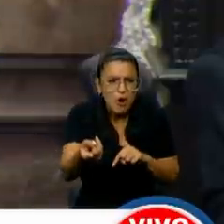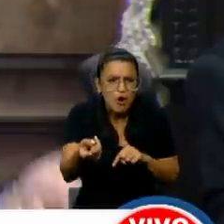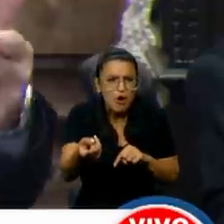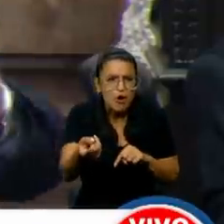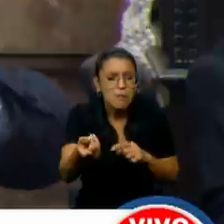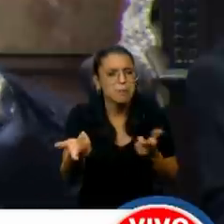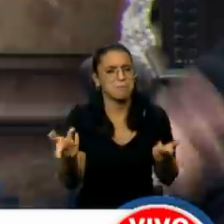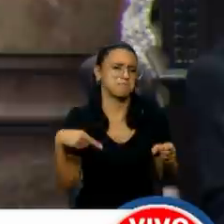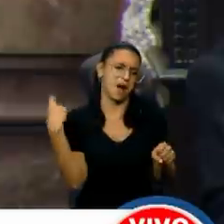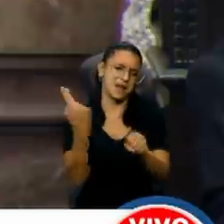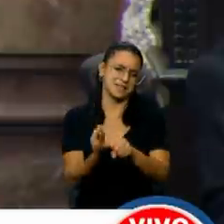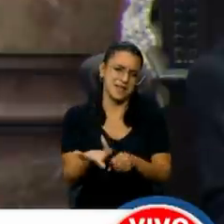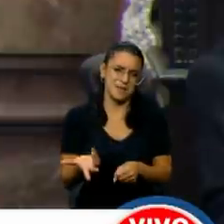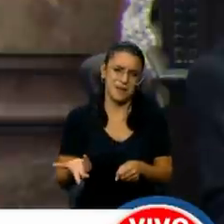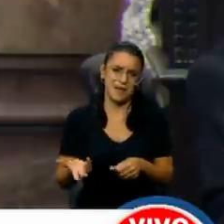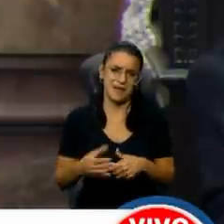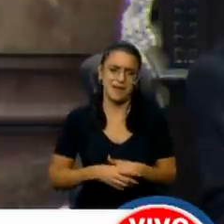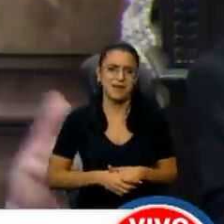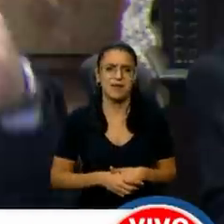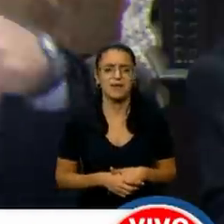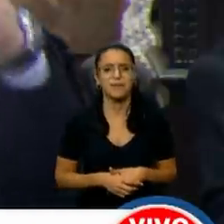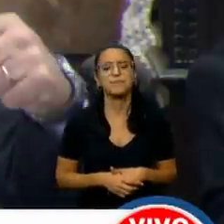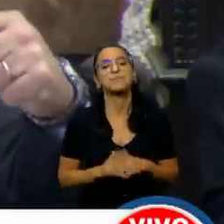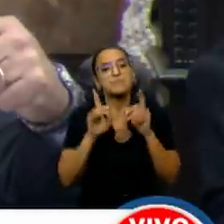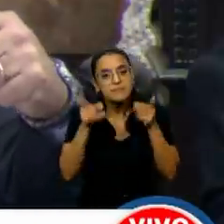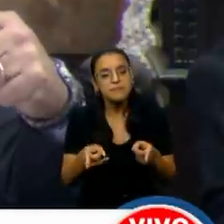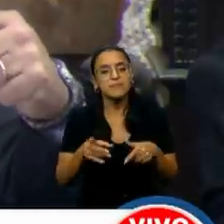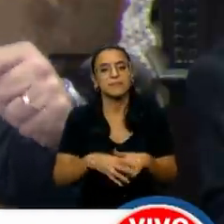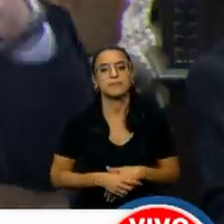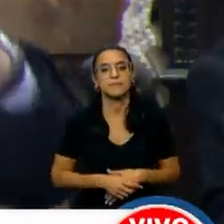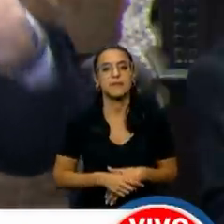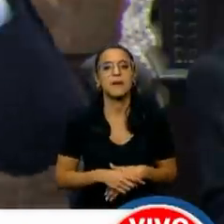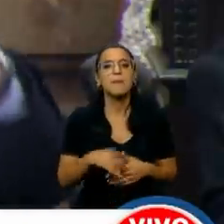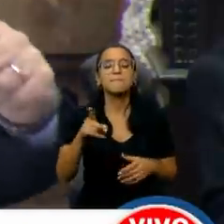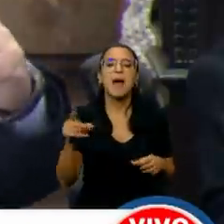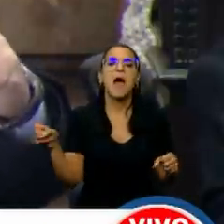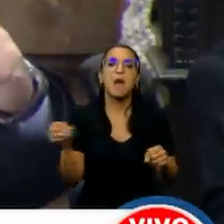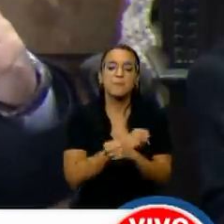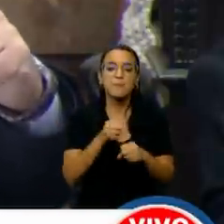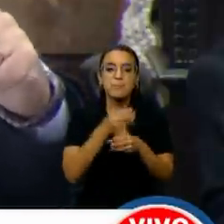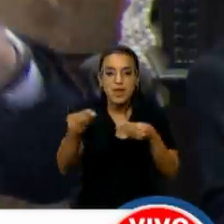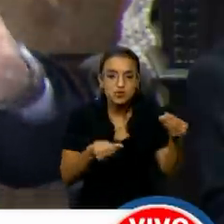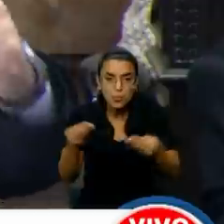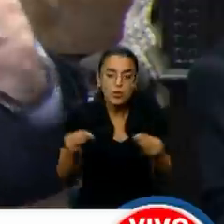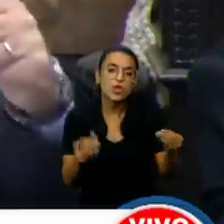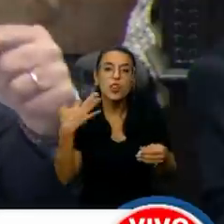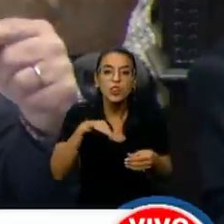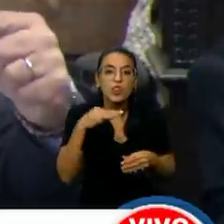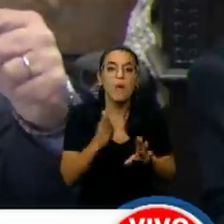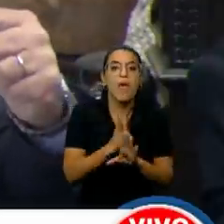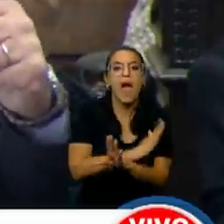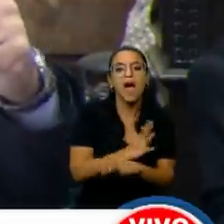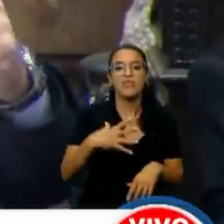es imposible y además para aprobar un presupuesto aquí genera